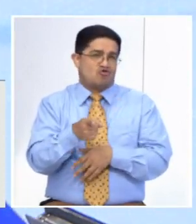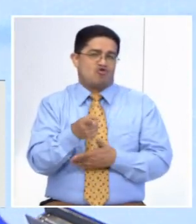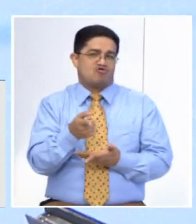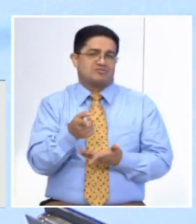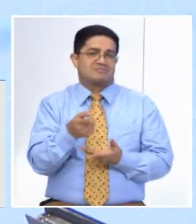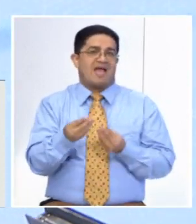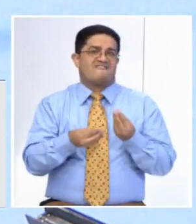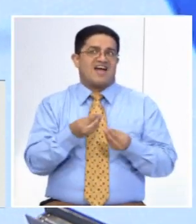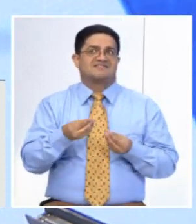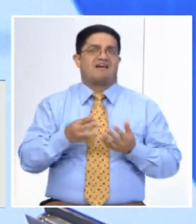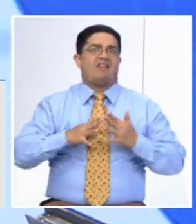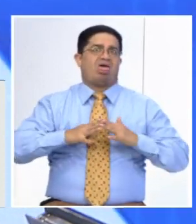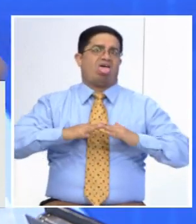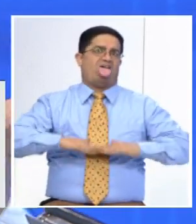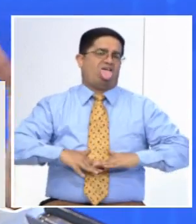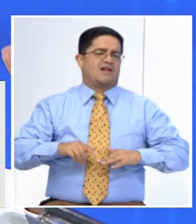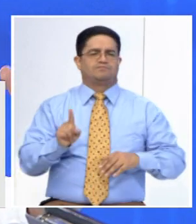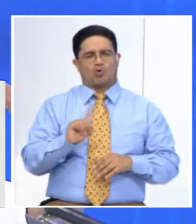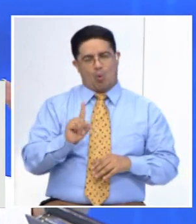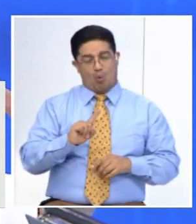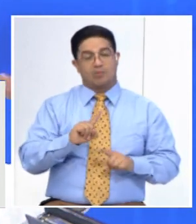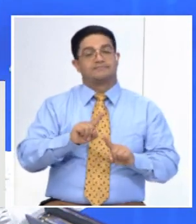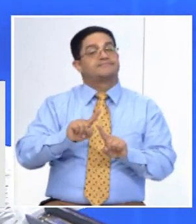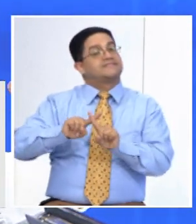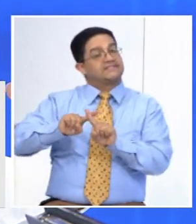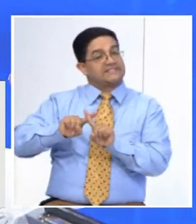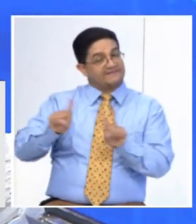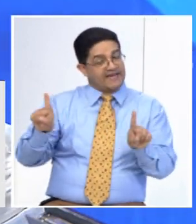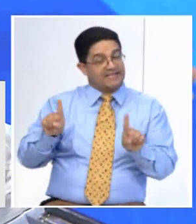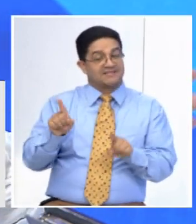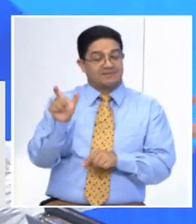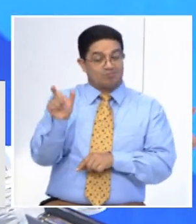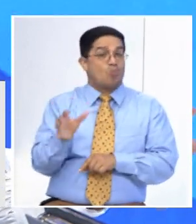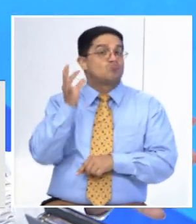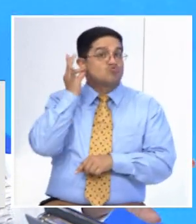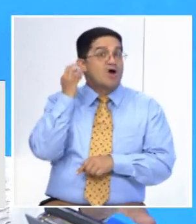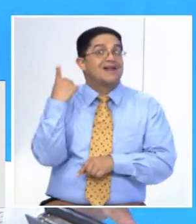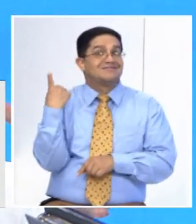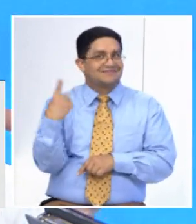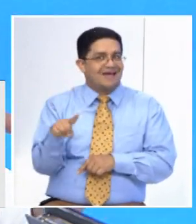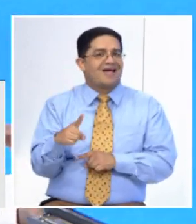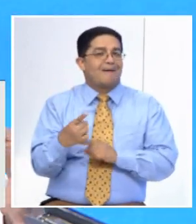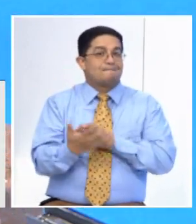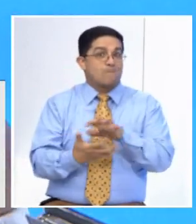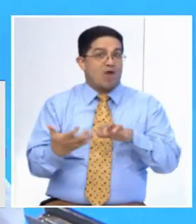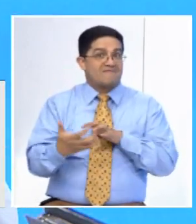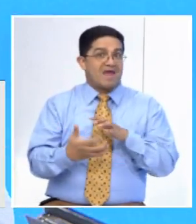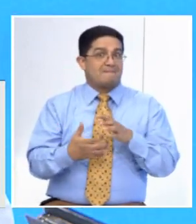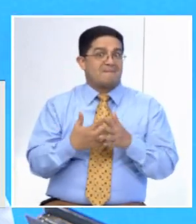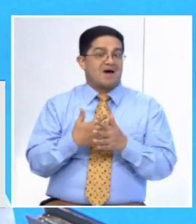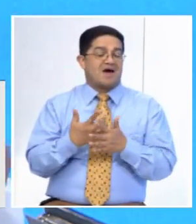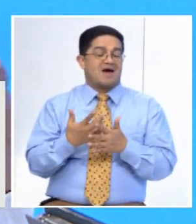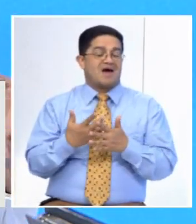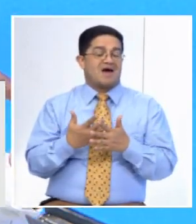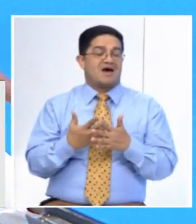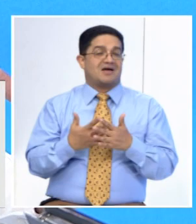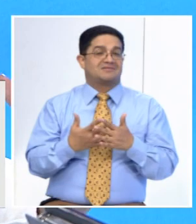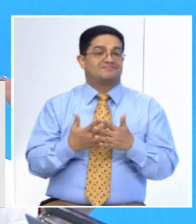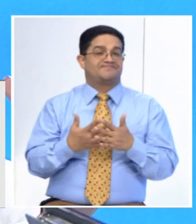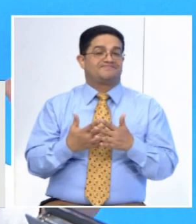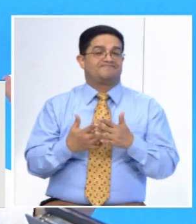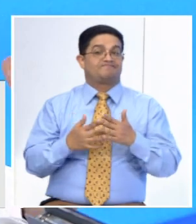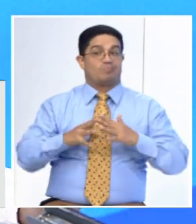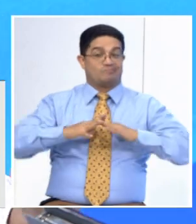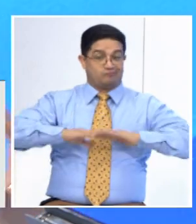de órganos pélvicos. Claro, es diferente ya cuando una paciente tiene prolapso de órganos pélvicos, va a tener dolor al tener